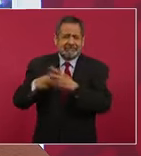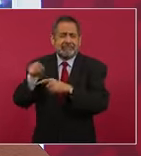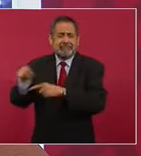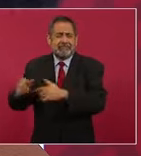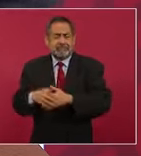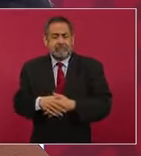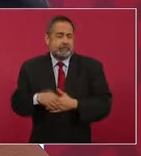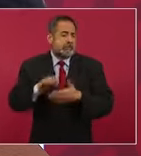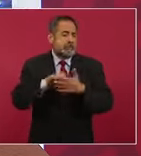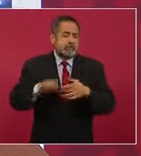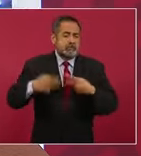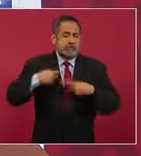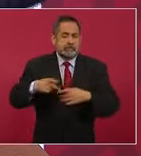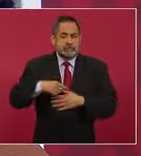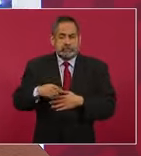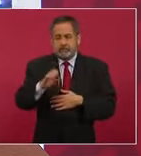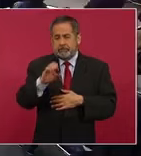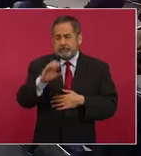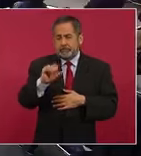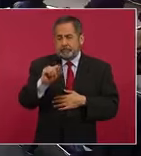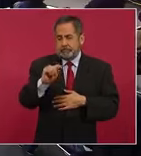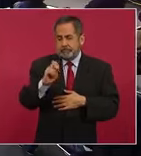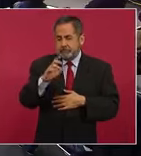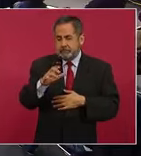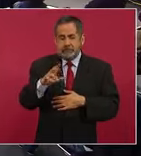los de Catepec, que tienen ahí el aeropuerto,